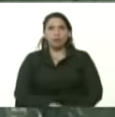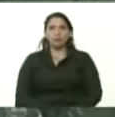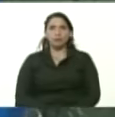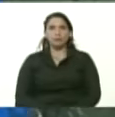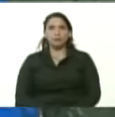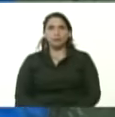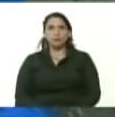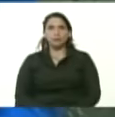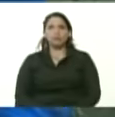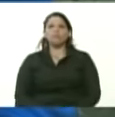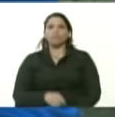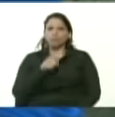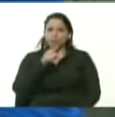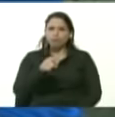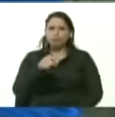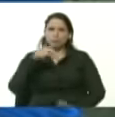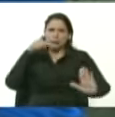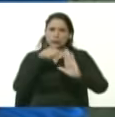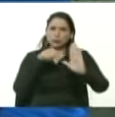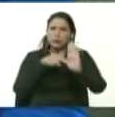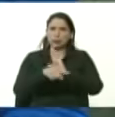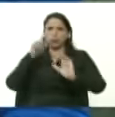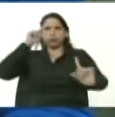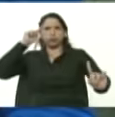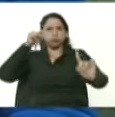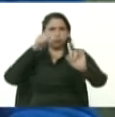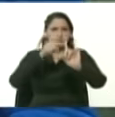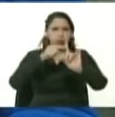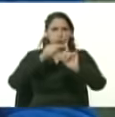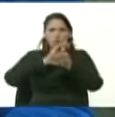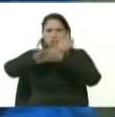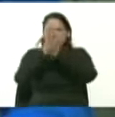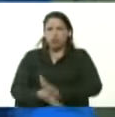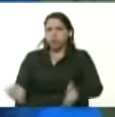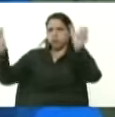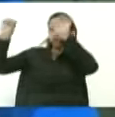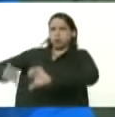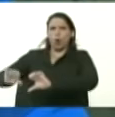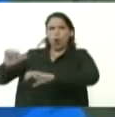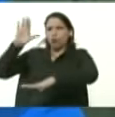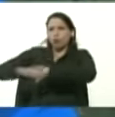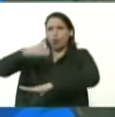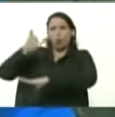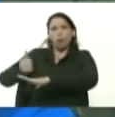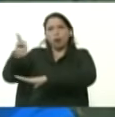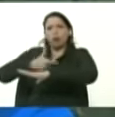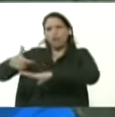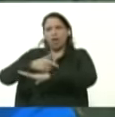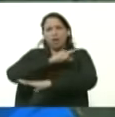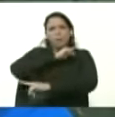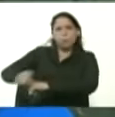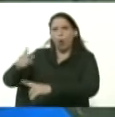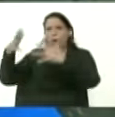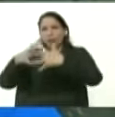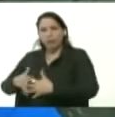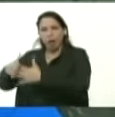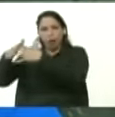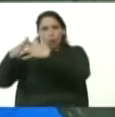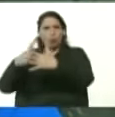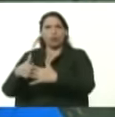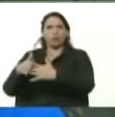sido determinado como un objetivo a destruir por parte del gobierno de los Estados Unidos de